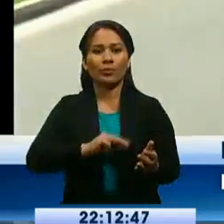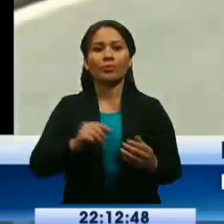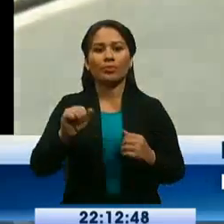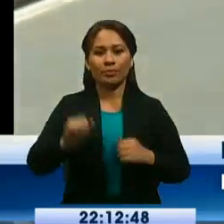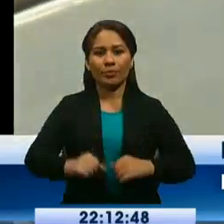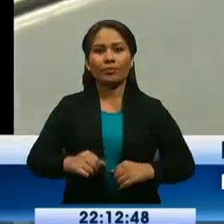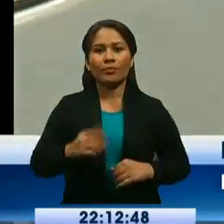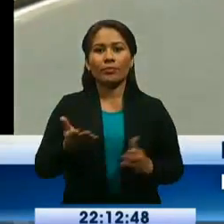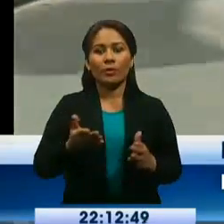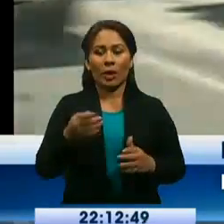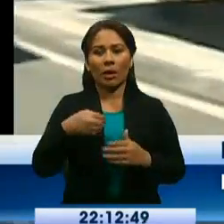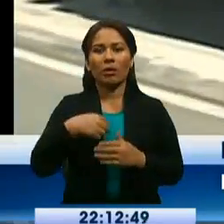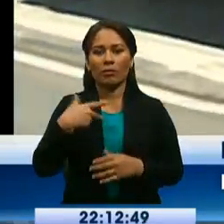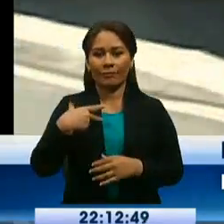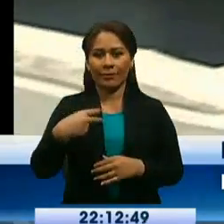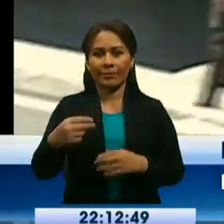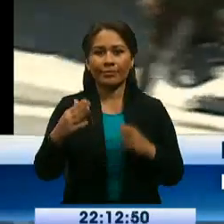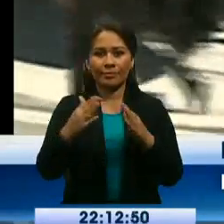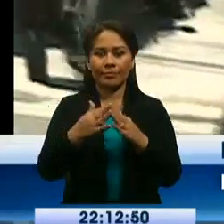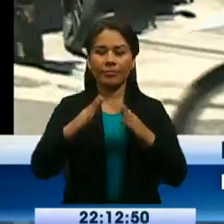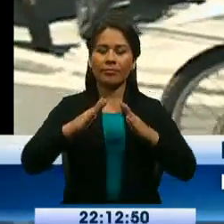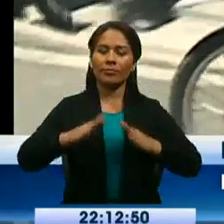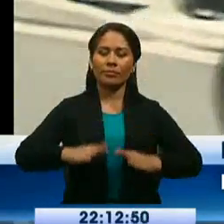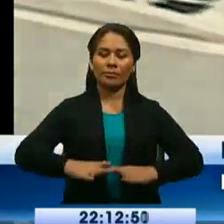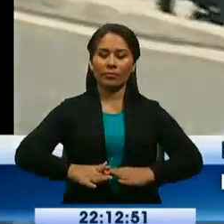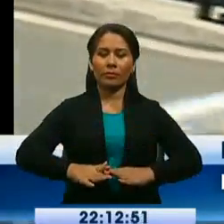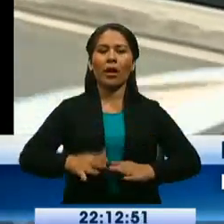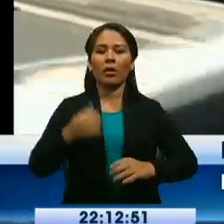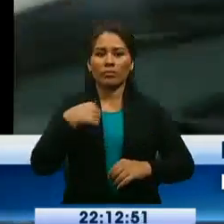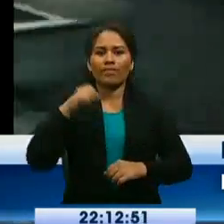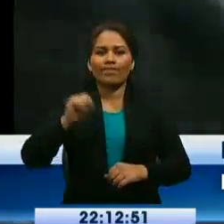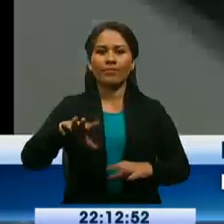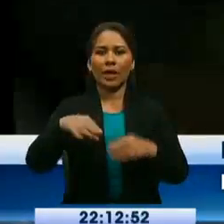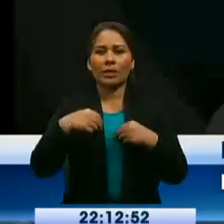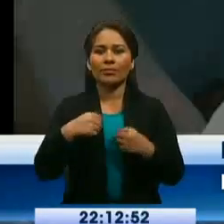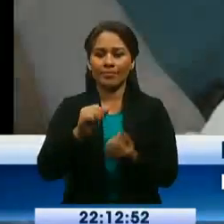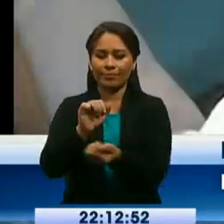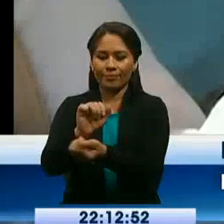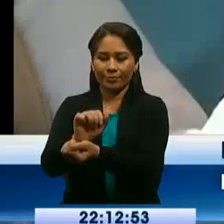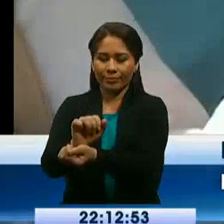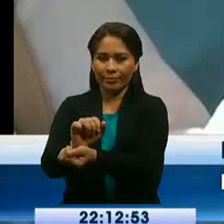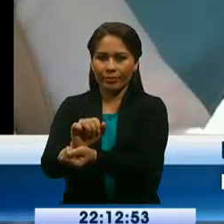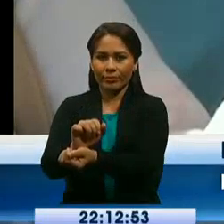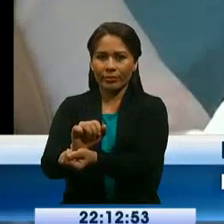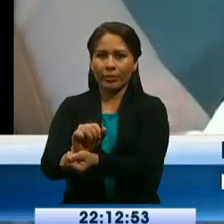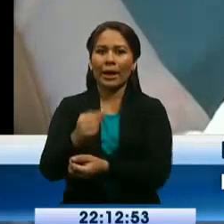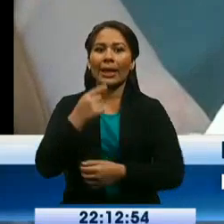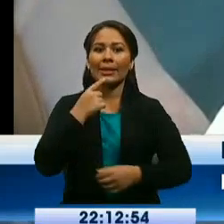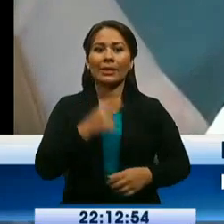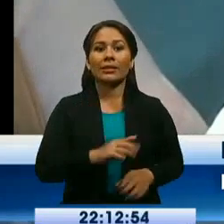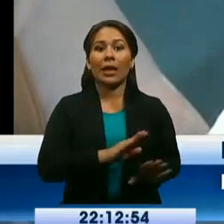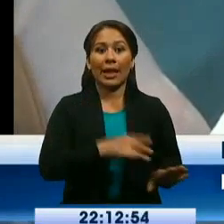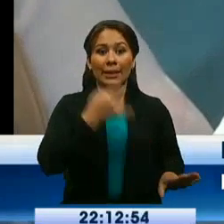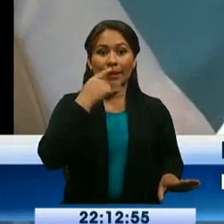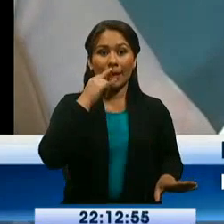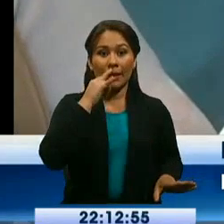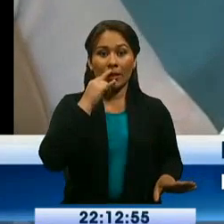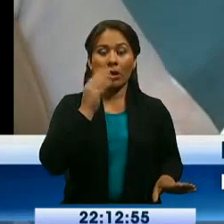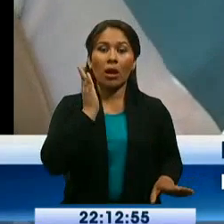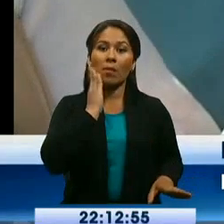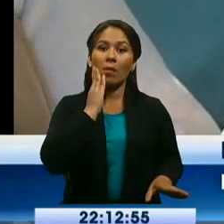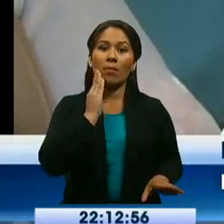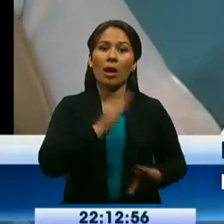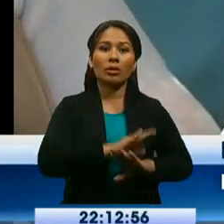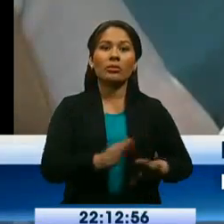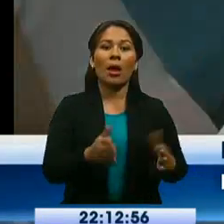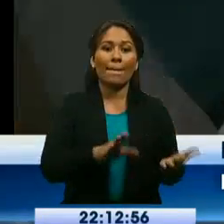hombre salió de la vivienda donde estaba descansando y colaboró con los uniformados. El niño había dicho que la mamá ya no reacciona, que tal vez ya